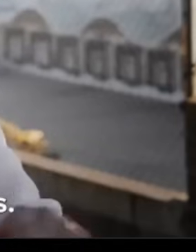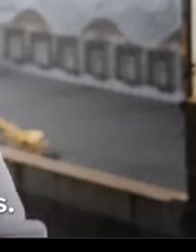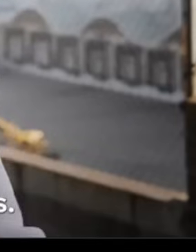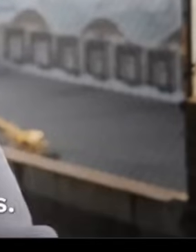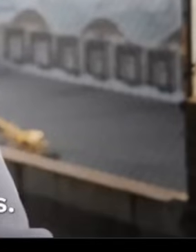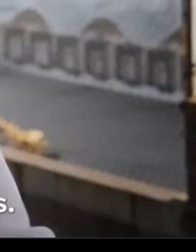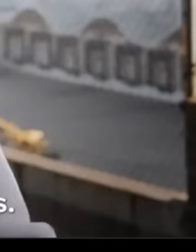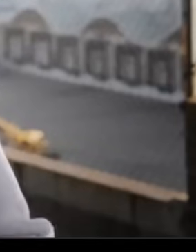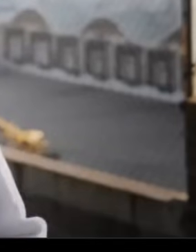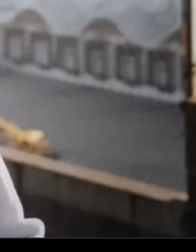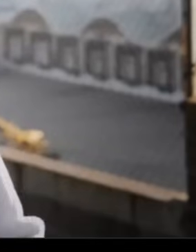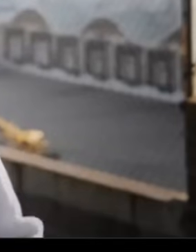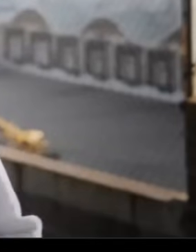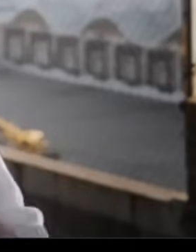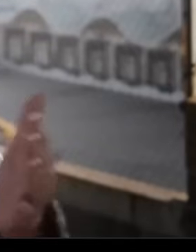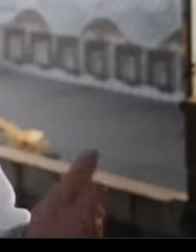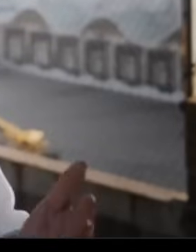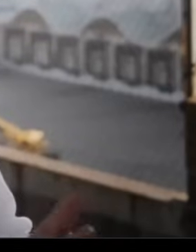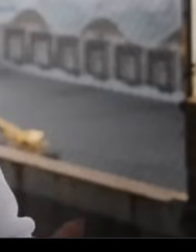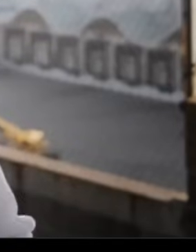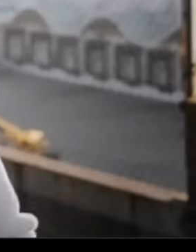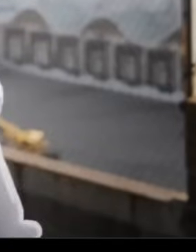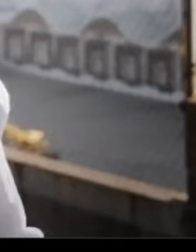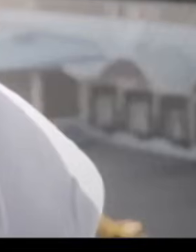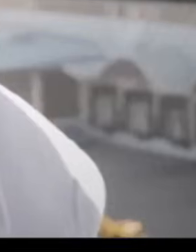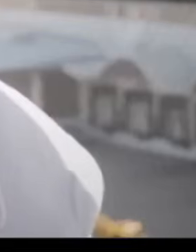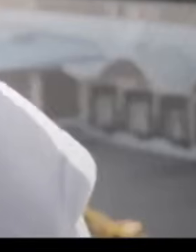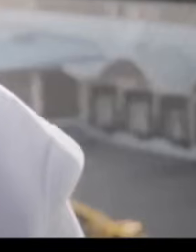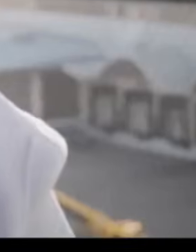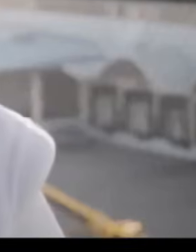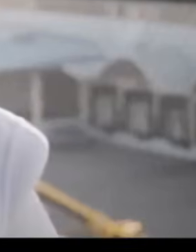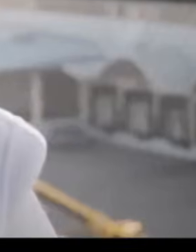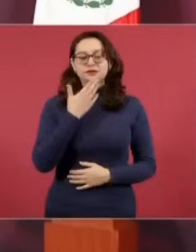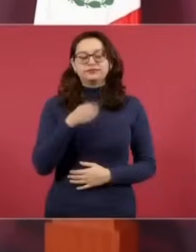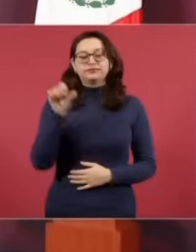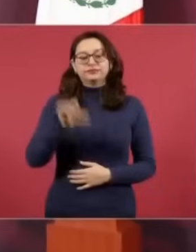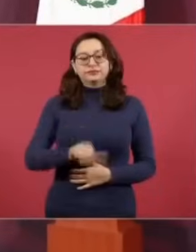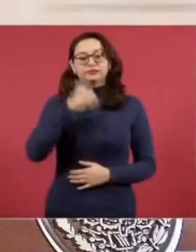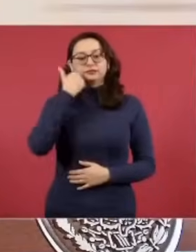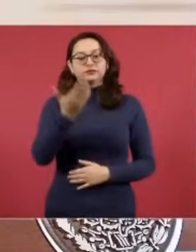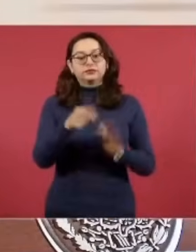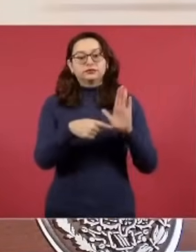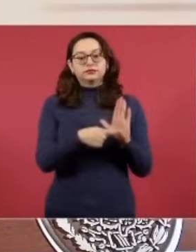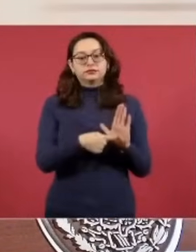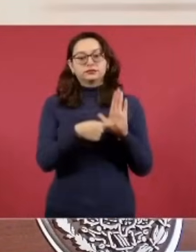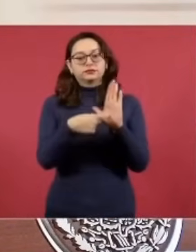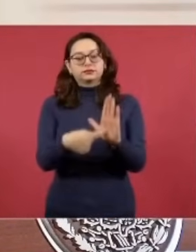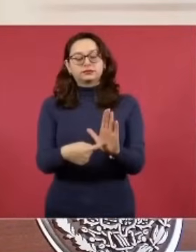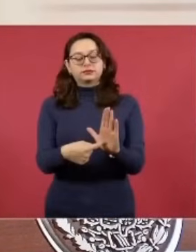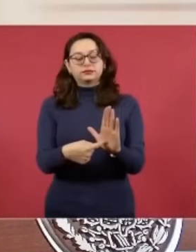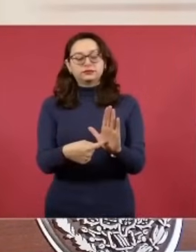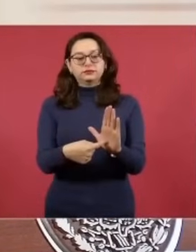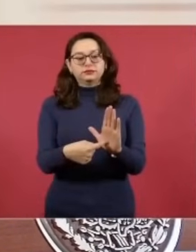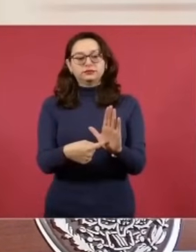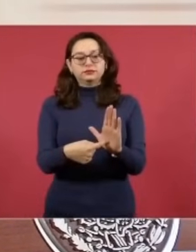reales a tus problemas. El pueblo merece salud. Tú mereces más. Ahora vamos a escuchar